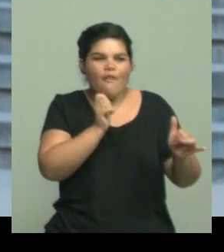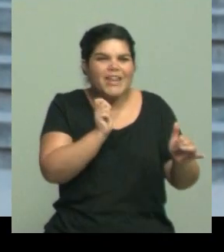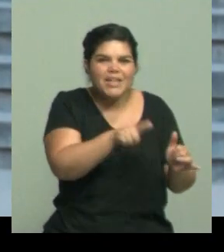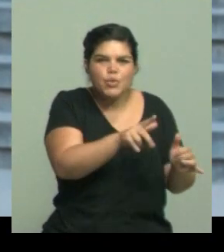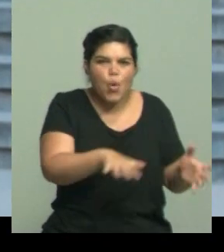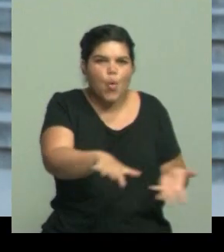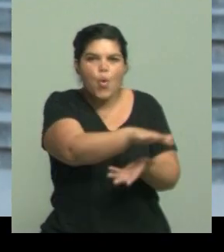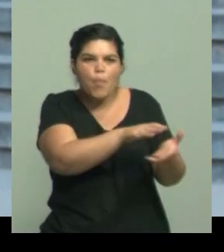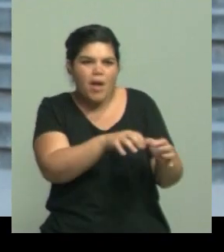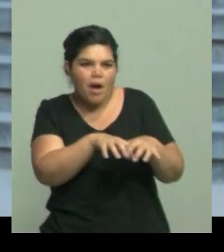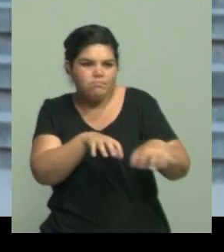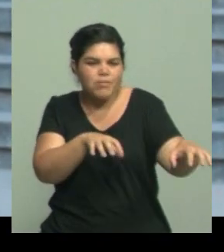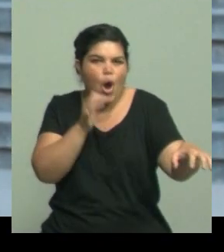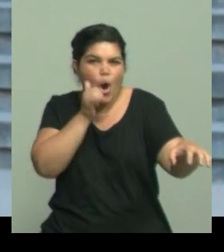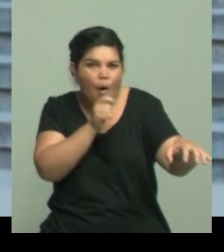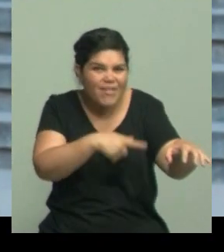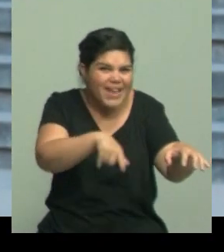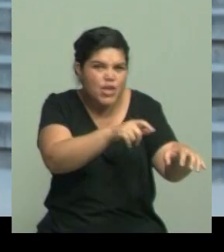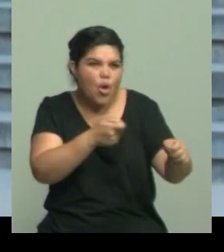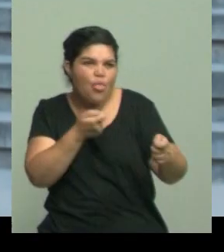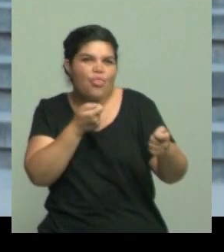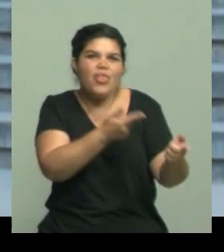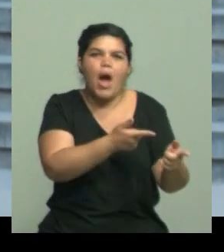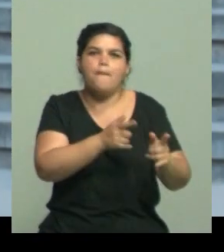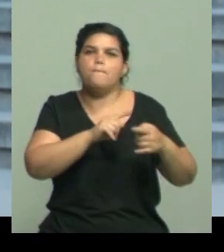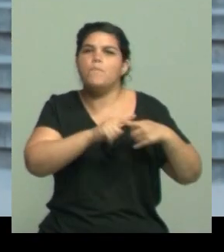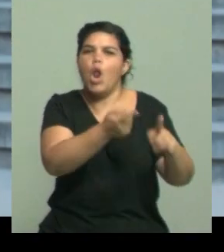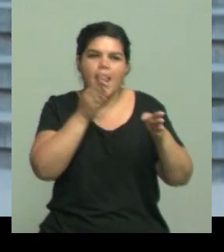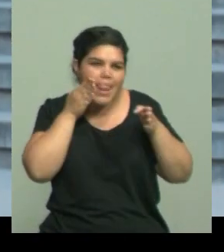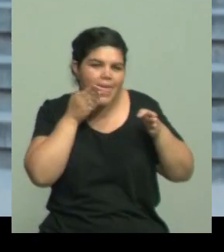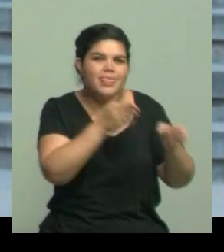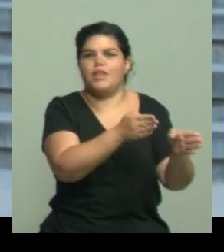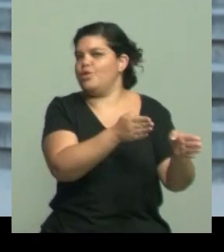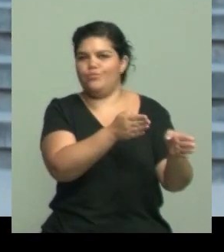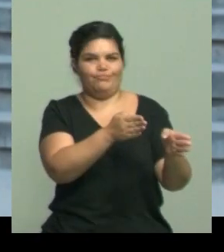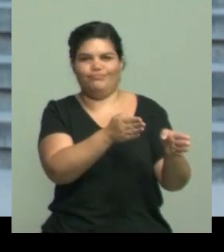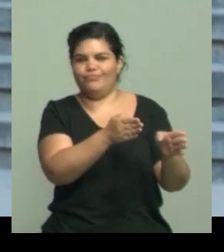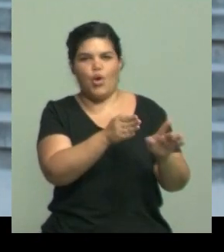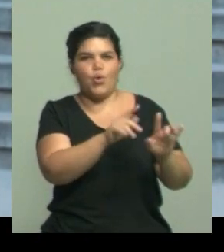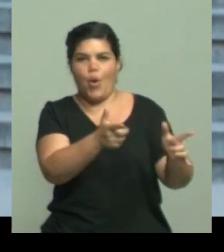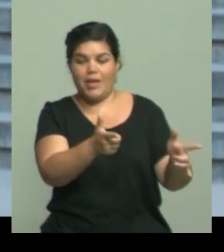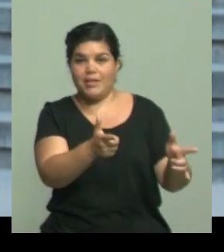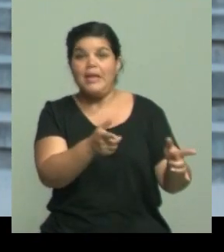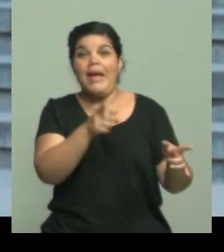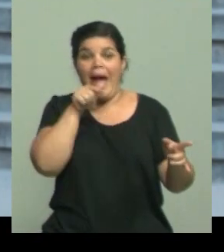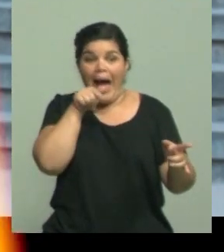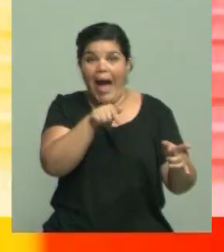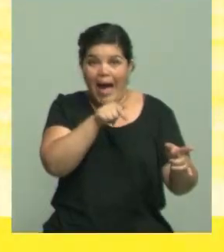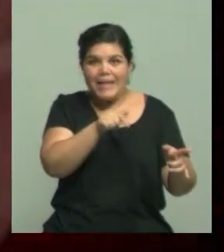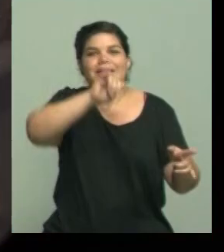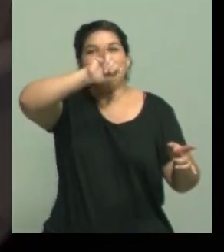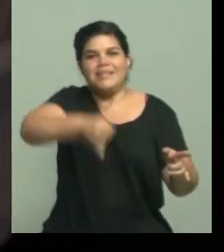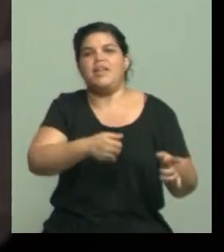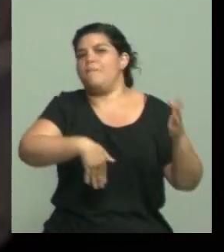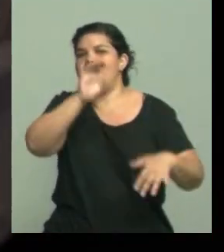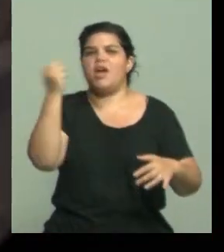franjas juveniles. Creo que allí hay una carencia y que sí ha sido ocupada por las redes sociales.